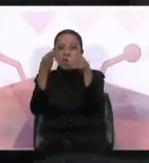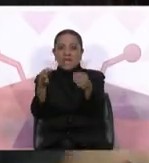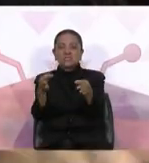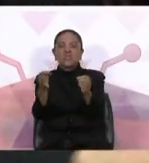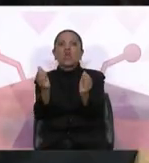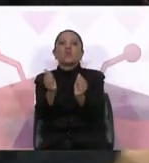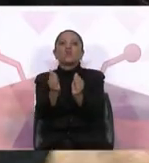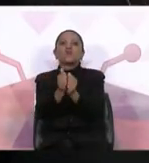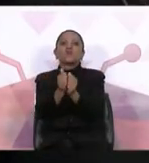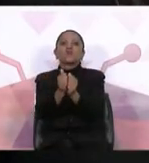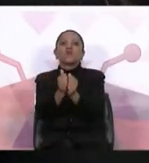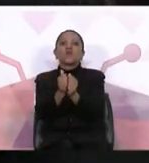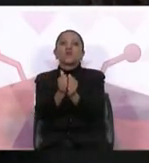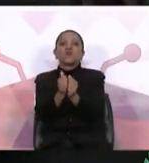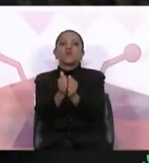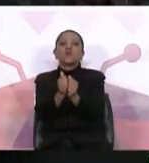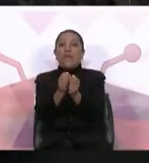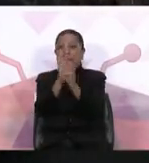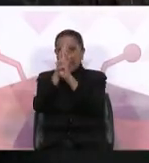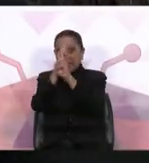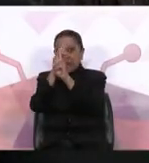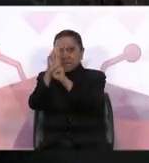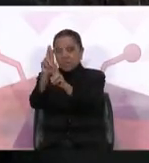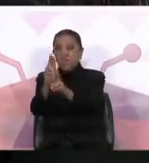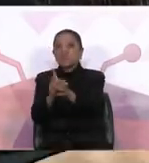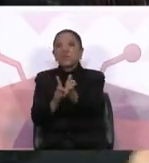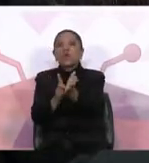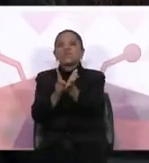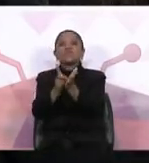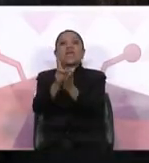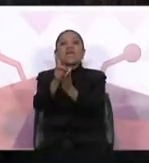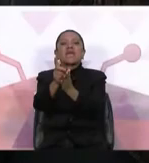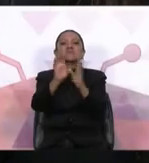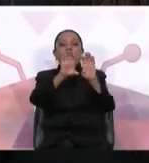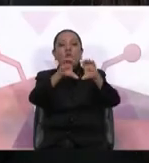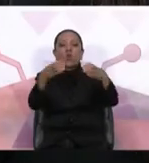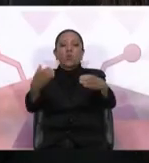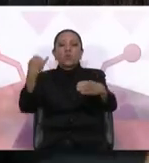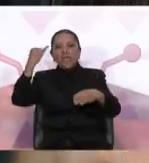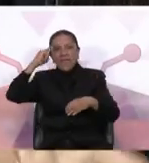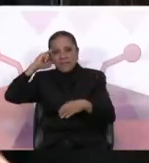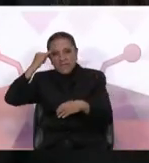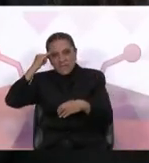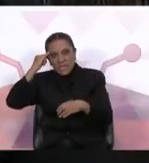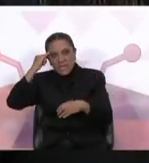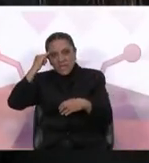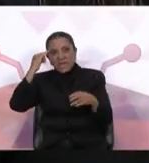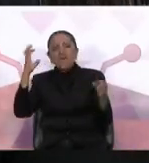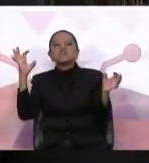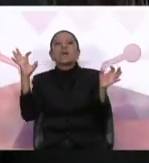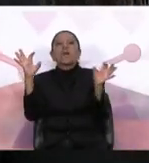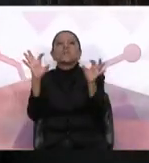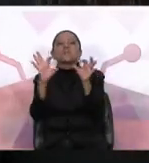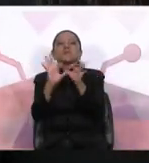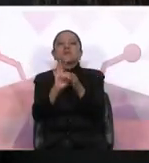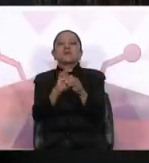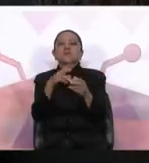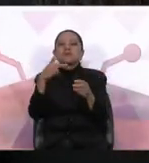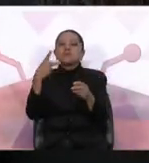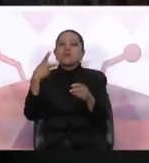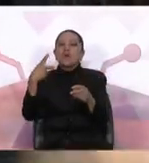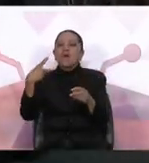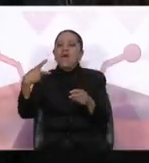respeto a los derechos de las comunidades indígenas vinculados a su a su propia cultura